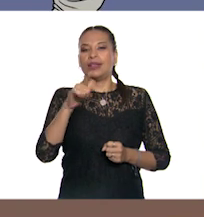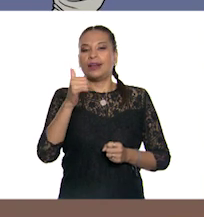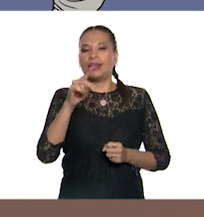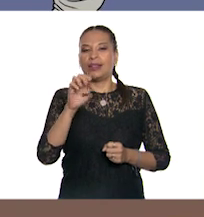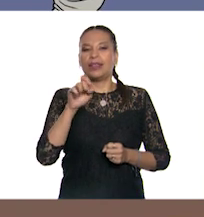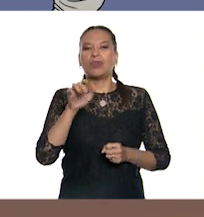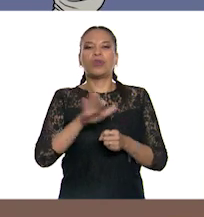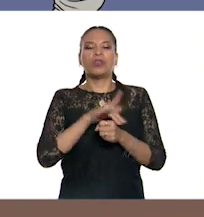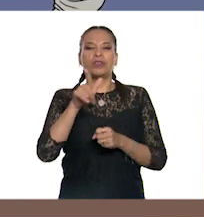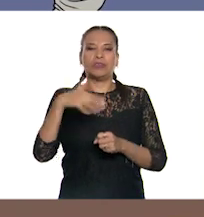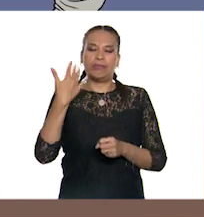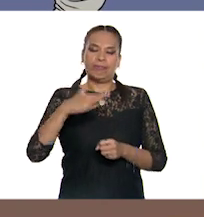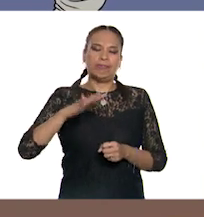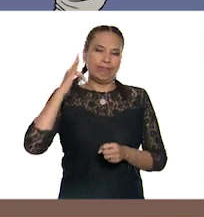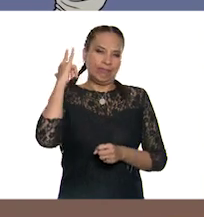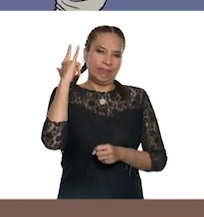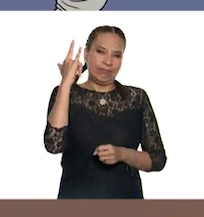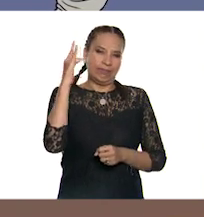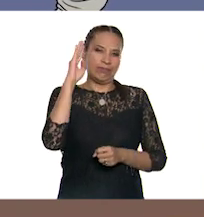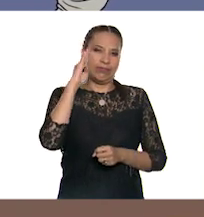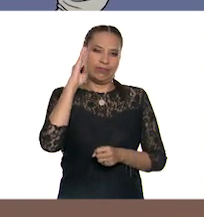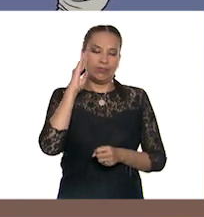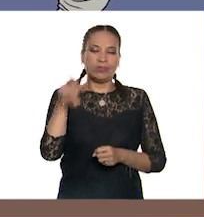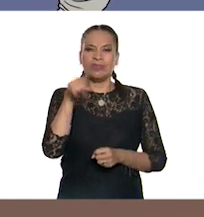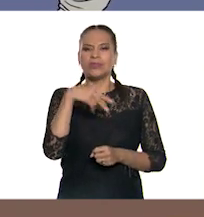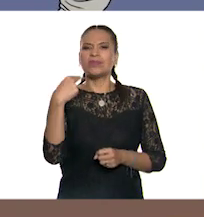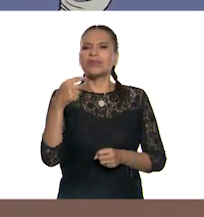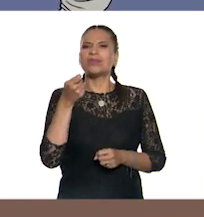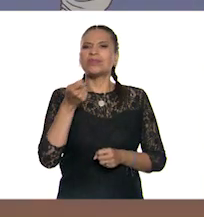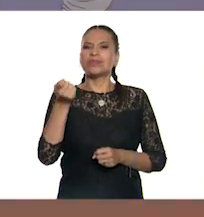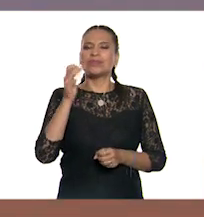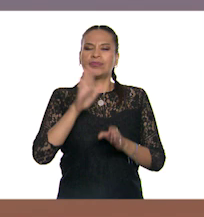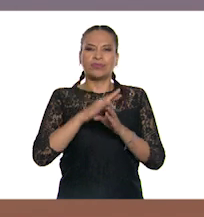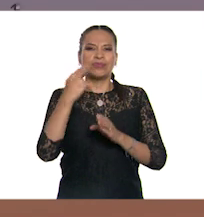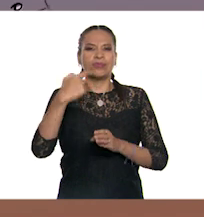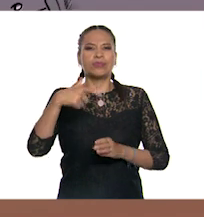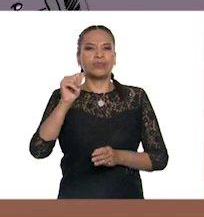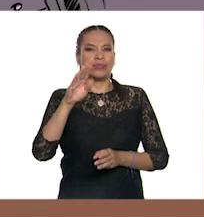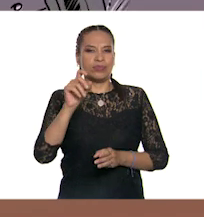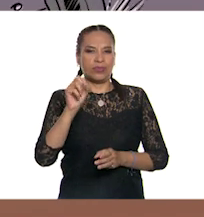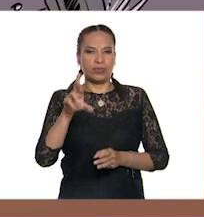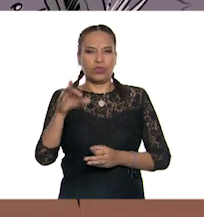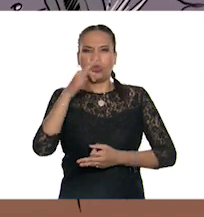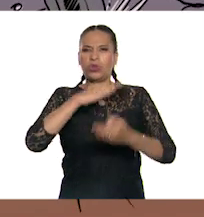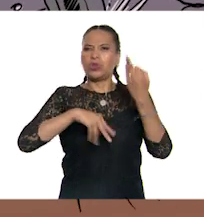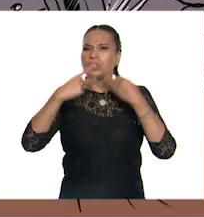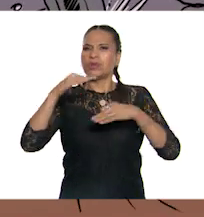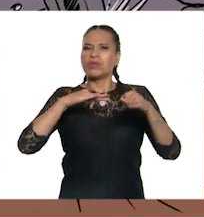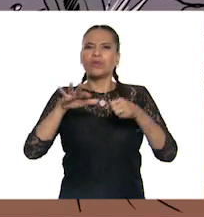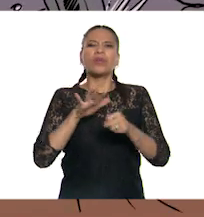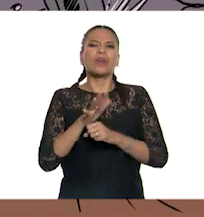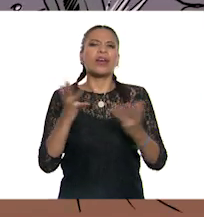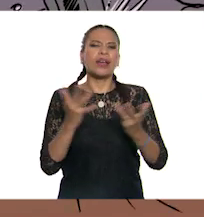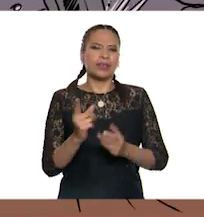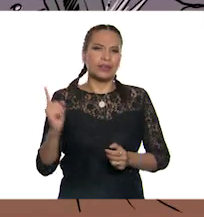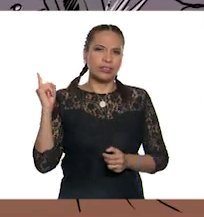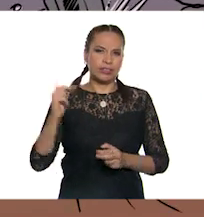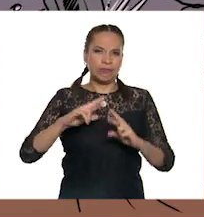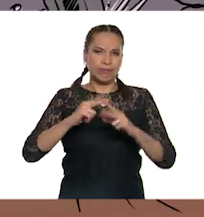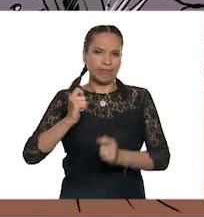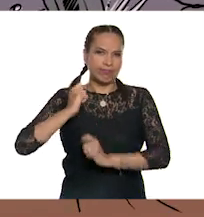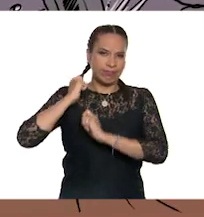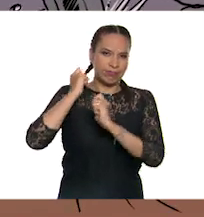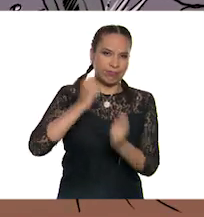vez a causa de su elevada estatura. Era lo que se llama un quebrador. Todo su trabajo consistía en romper a fuerza de